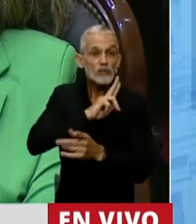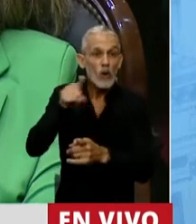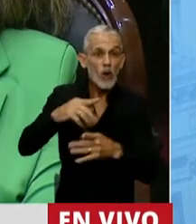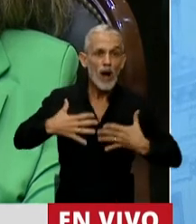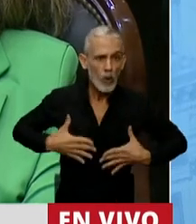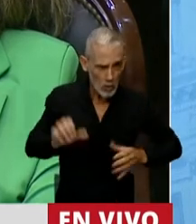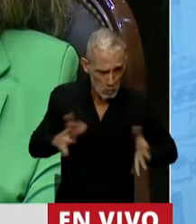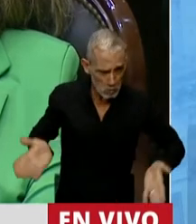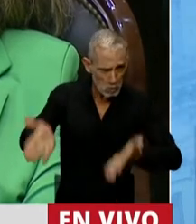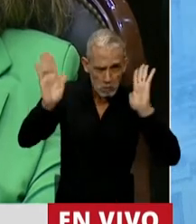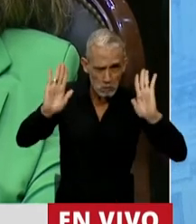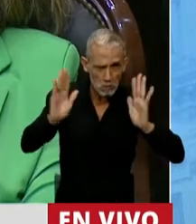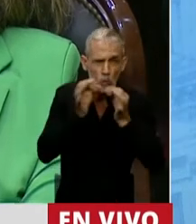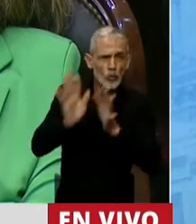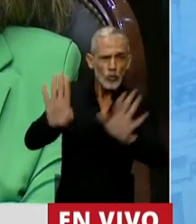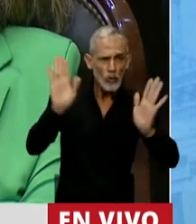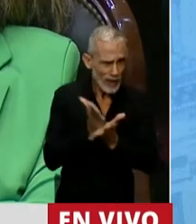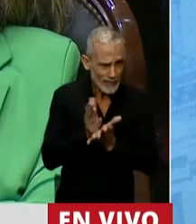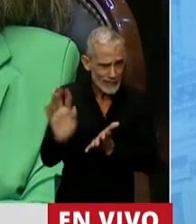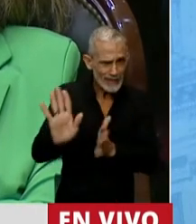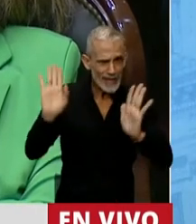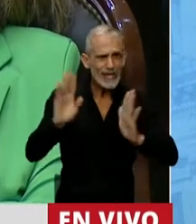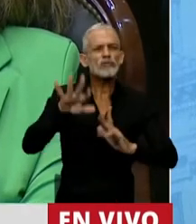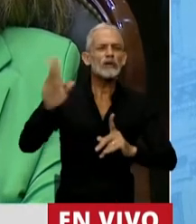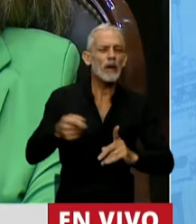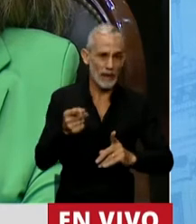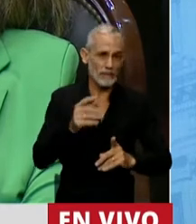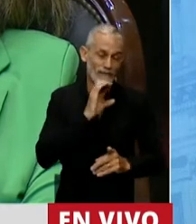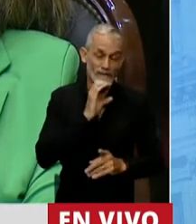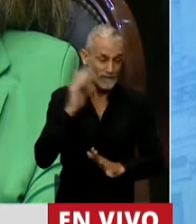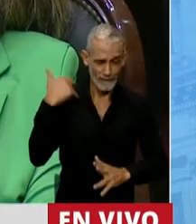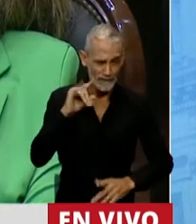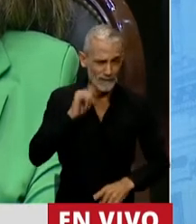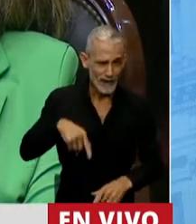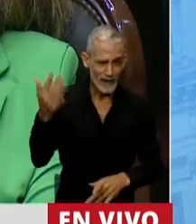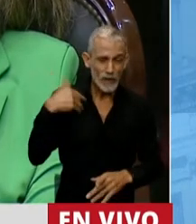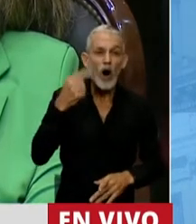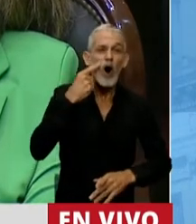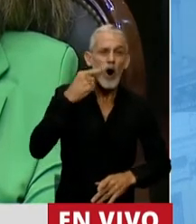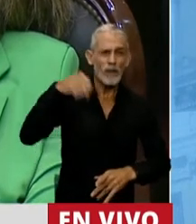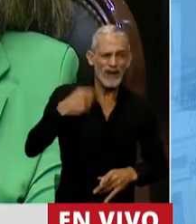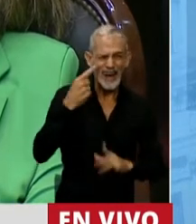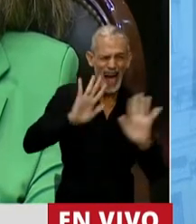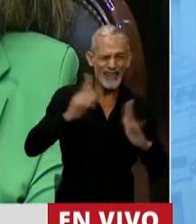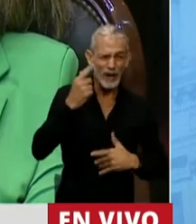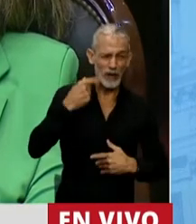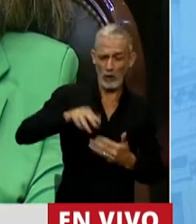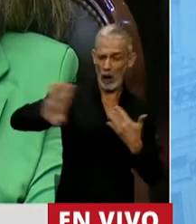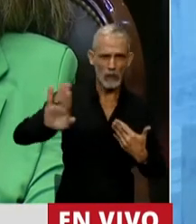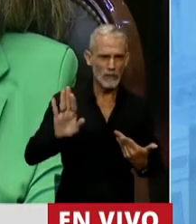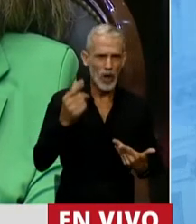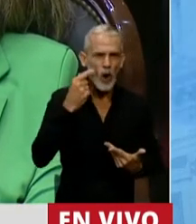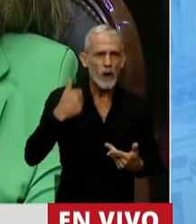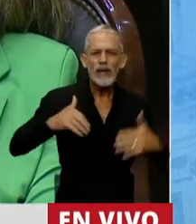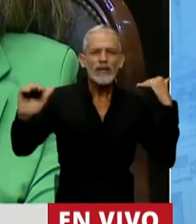de su cuerpo. Sería una locura. Como también sería una locura el disparate que escuché recién de que los hombres en esto no tenemos nada que ver. Los hombres